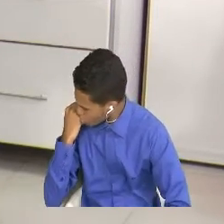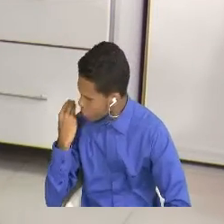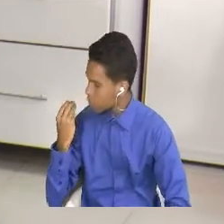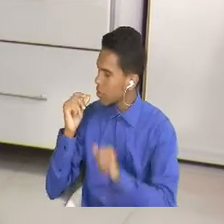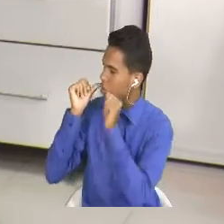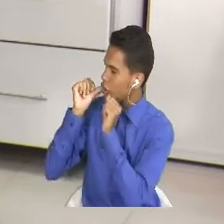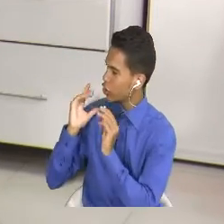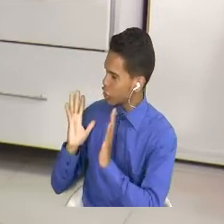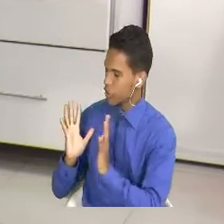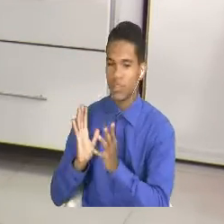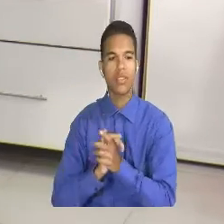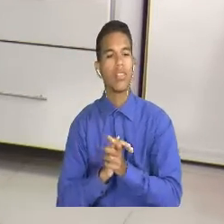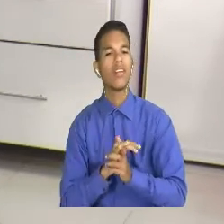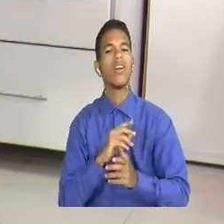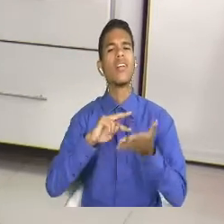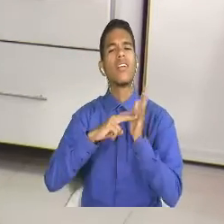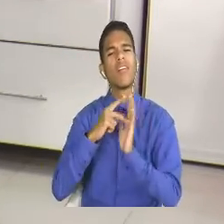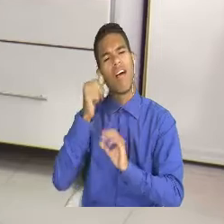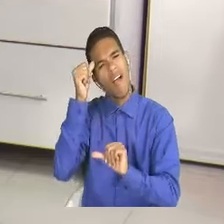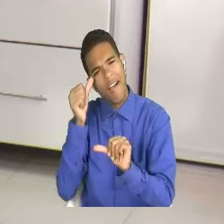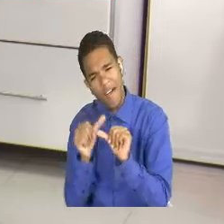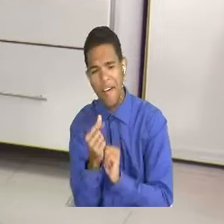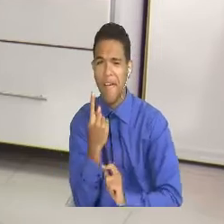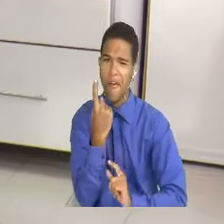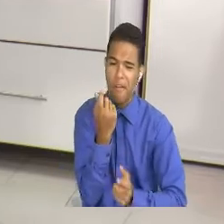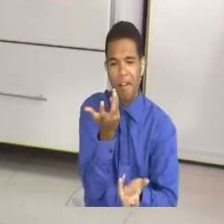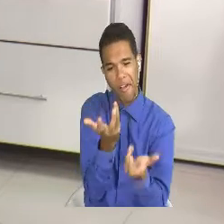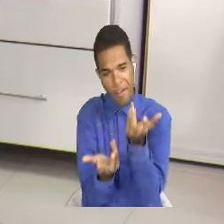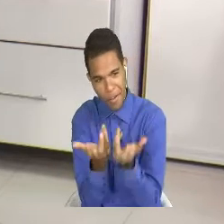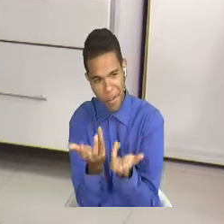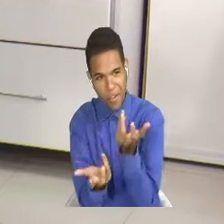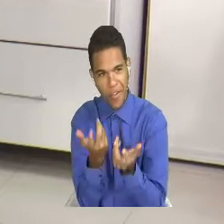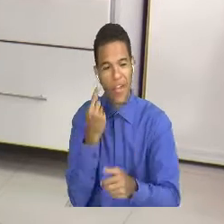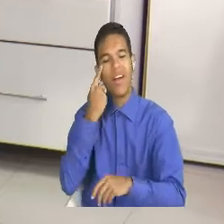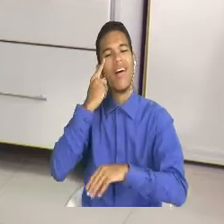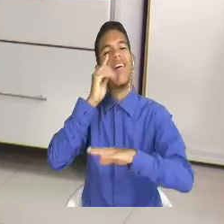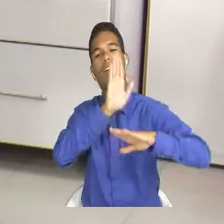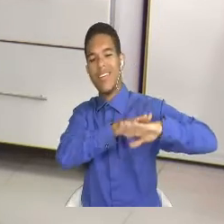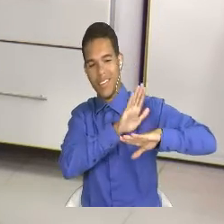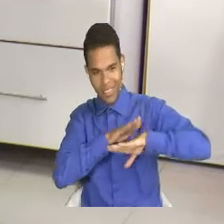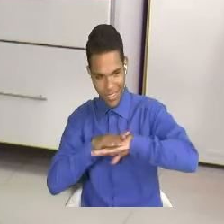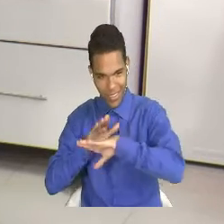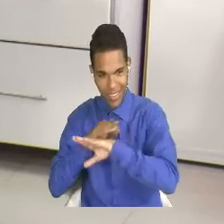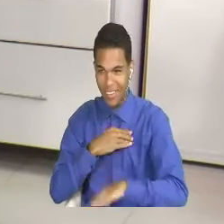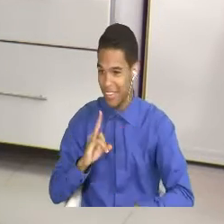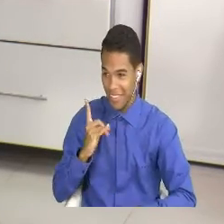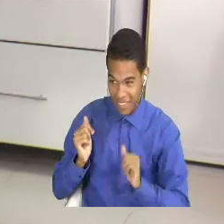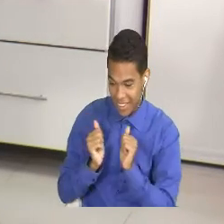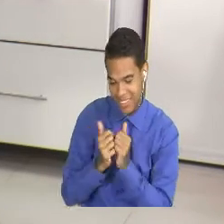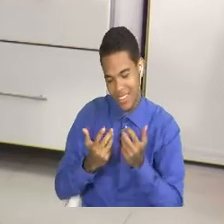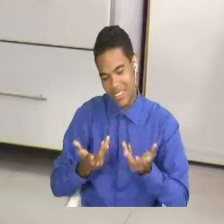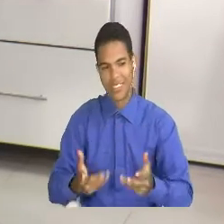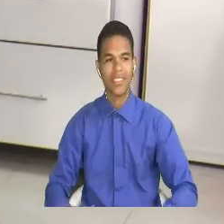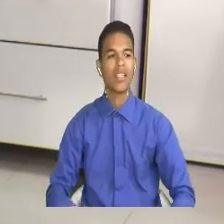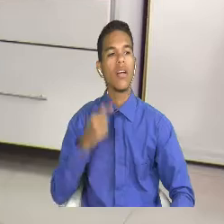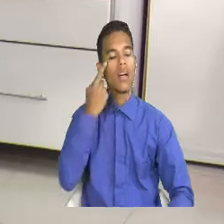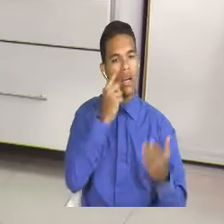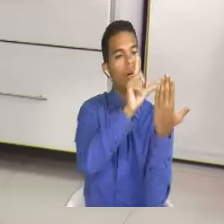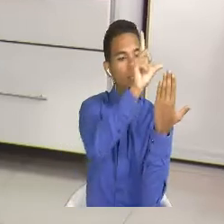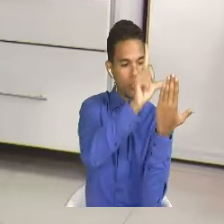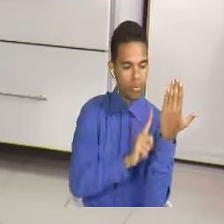Ya le hacía falta, ya estaba diciendo la cuestión. Sí, siempre la recuerdo en los programas cuando no nos acompaña. Veíamos el recetario, Sergio. ¿Qué